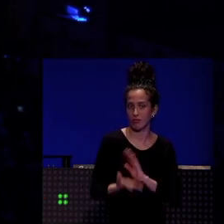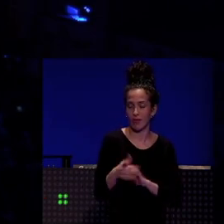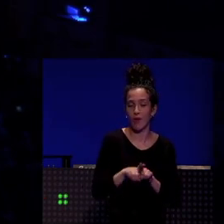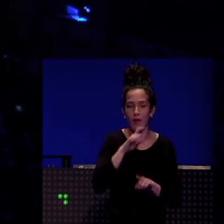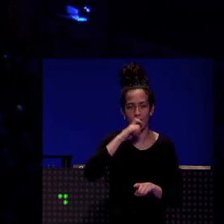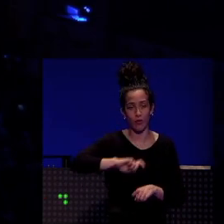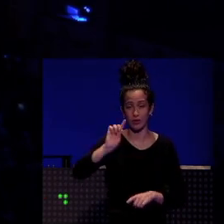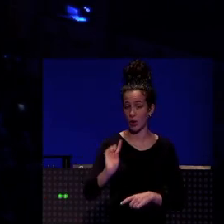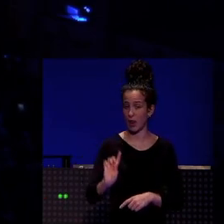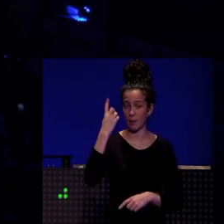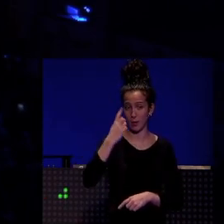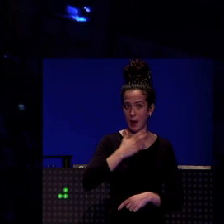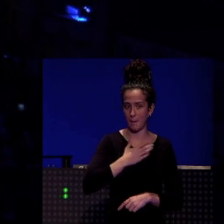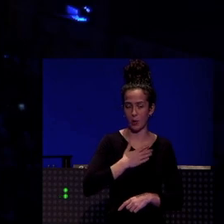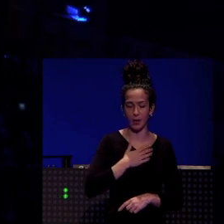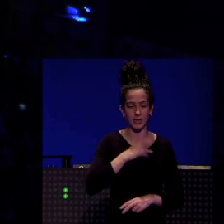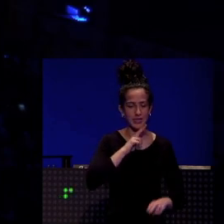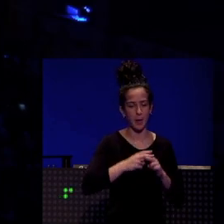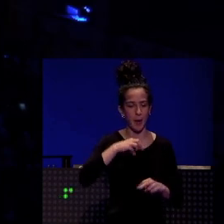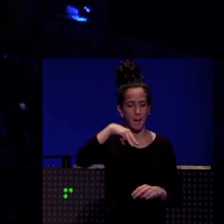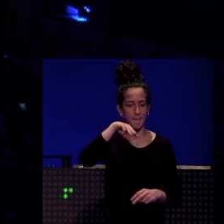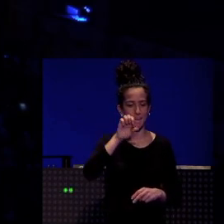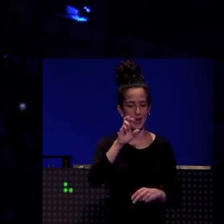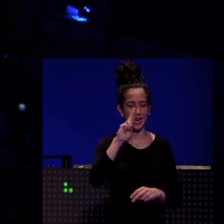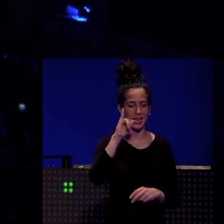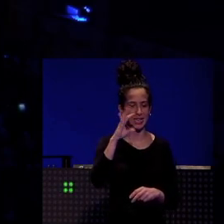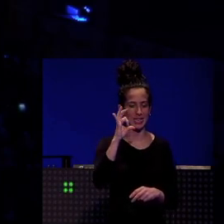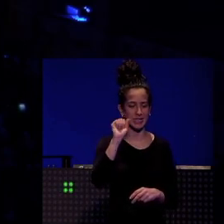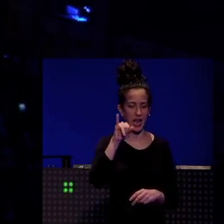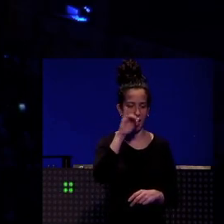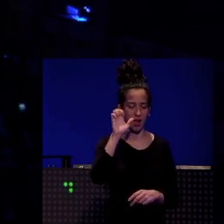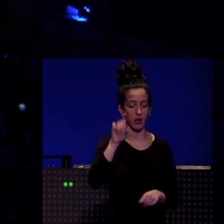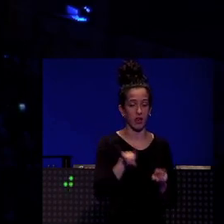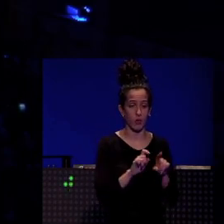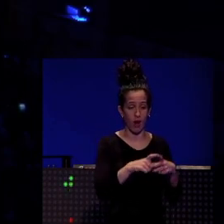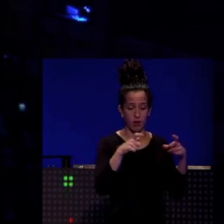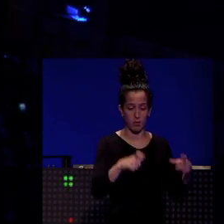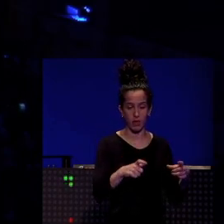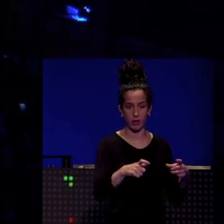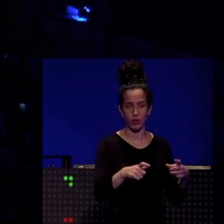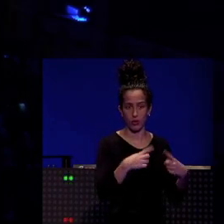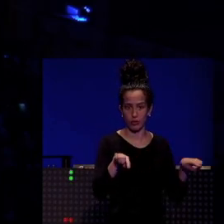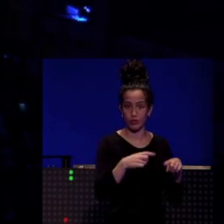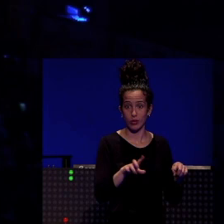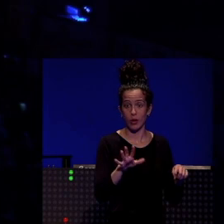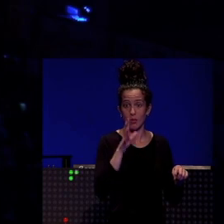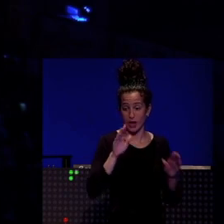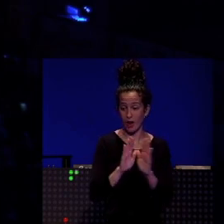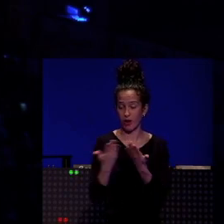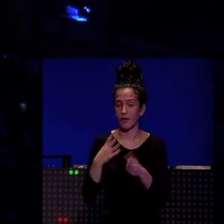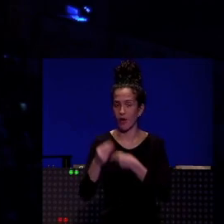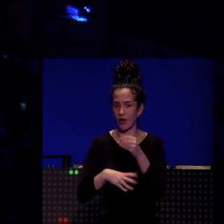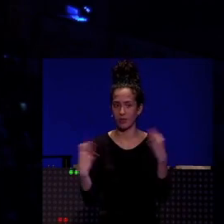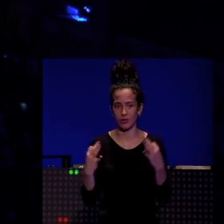propia fundación se llama amerizaje como uno de mis discos porque con nuestros libros hacemos muchísimas labores benéficas e intentamos